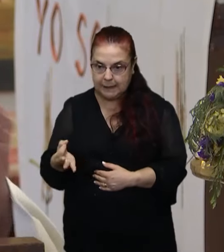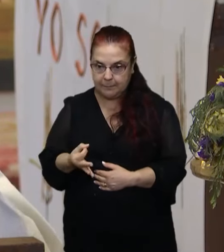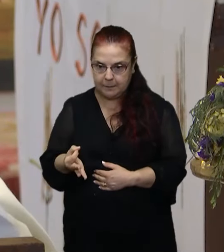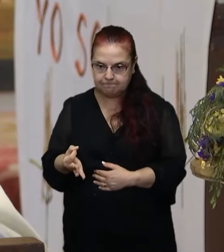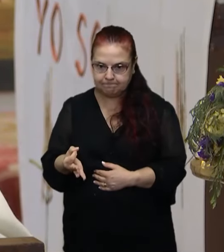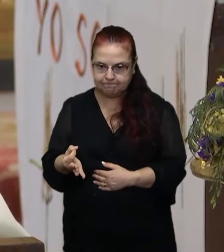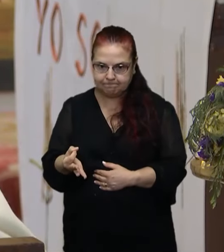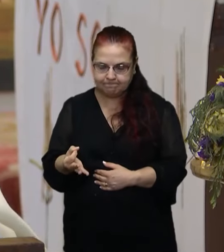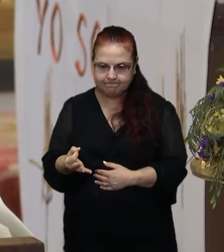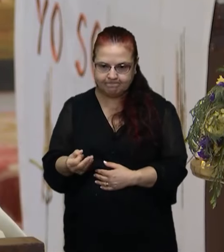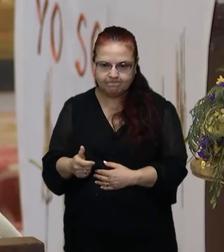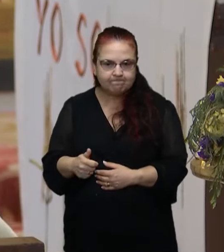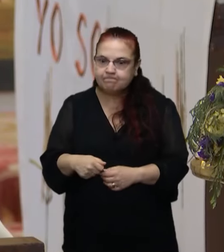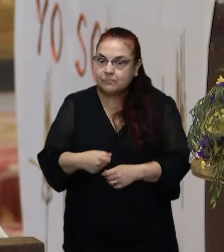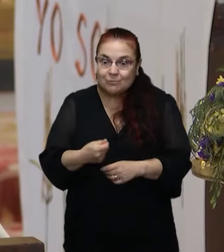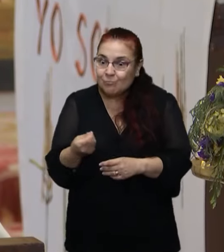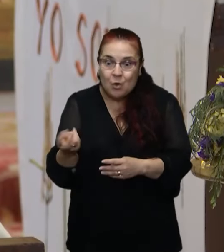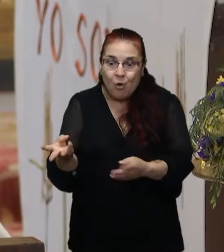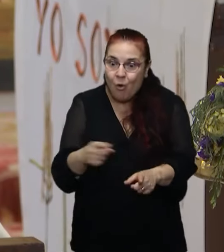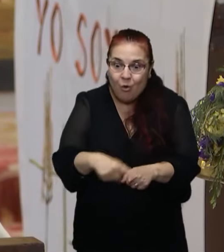Cualquier cosa de las que tenemos.